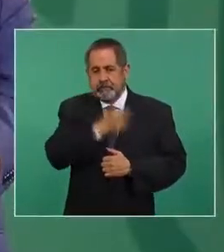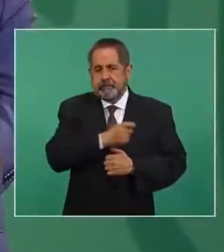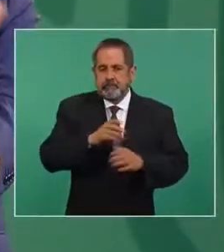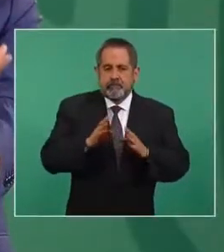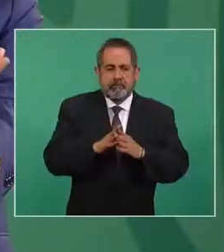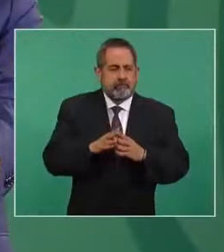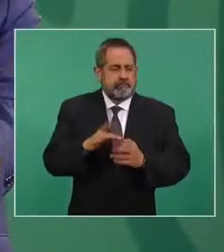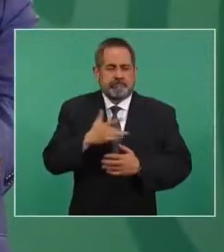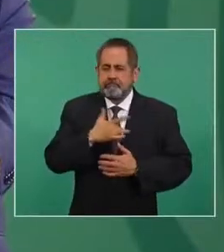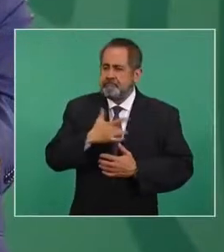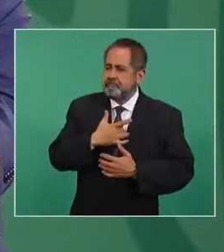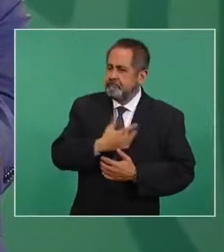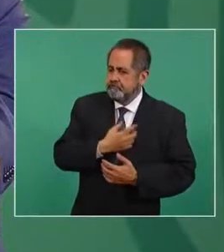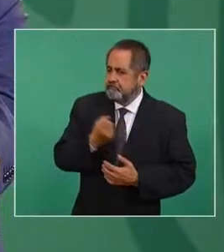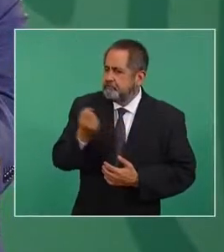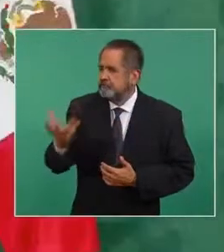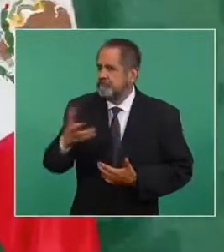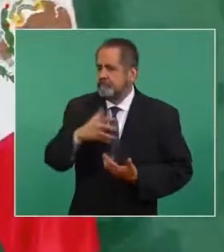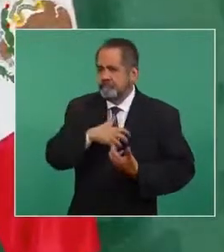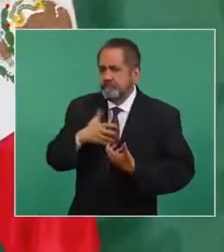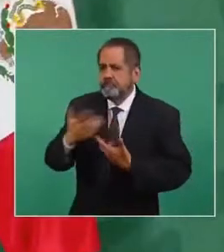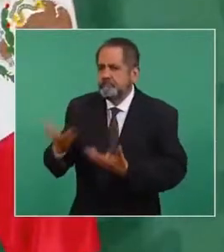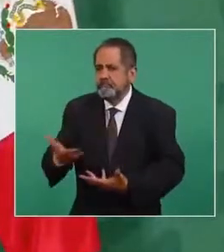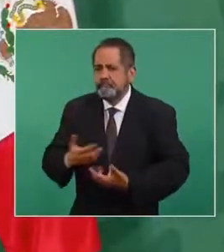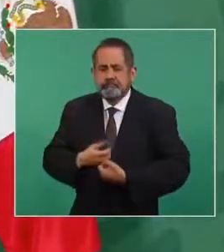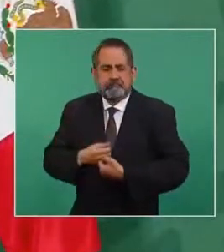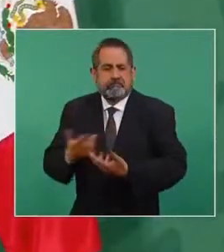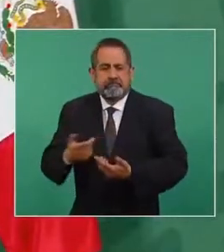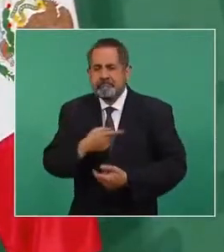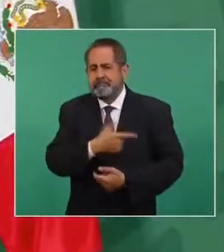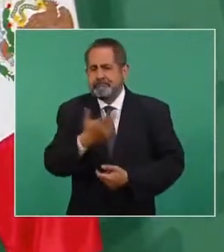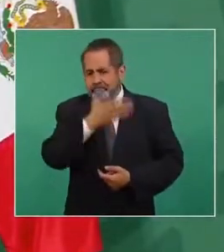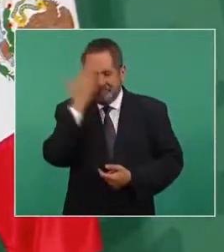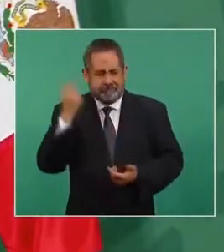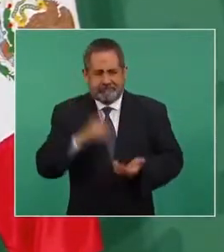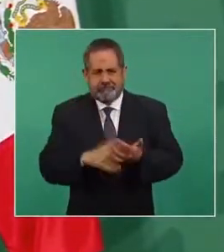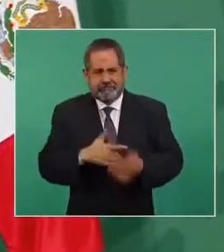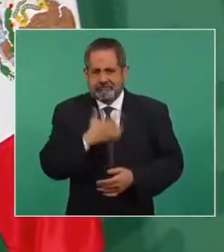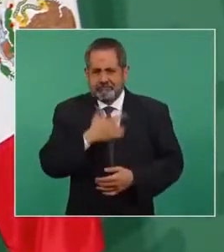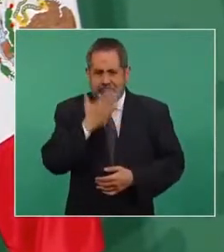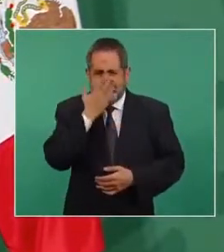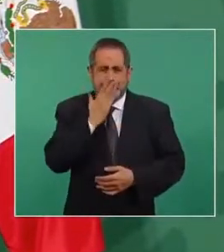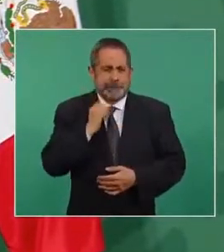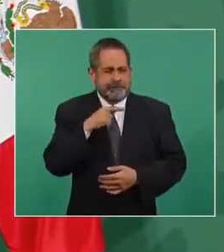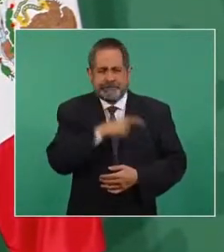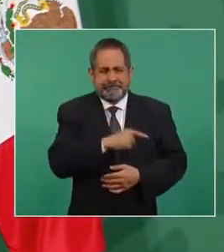de generosidad, no saben de